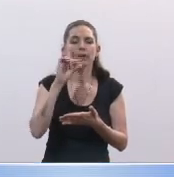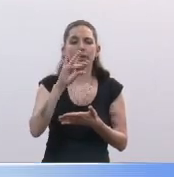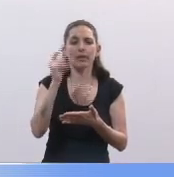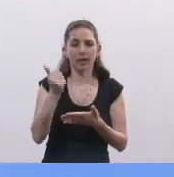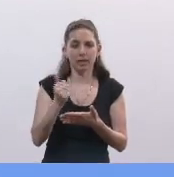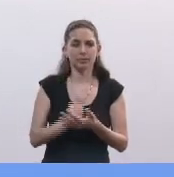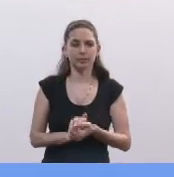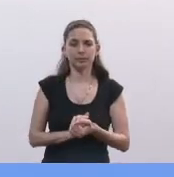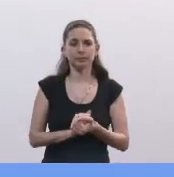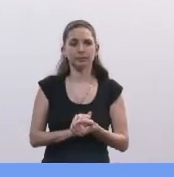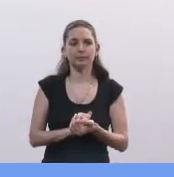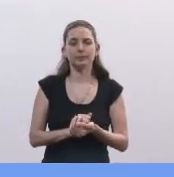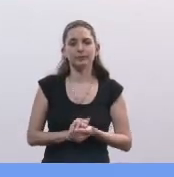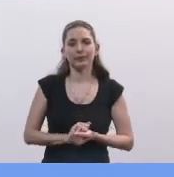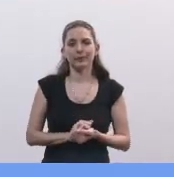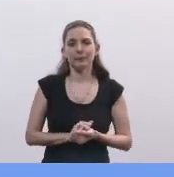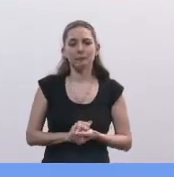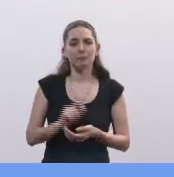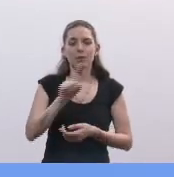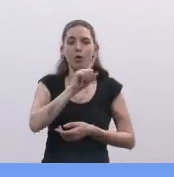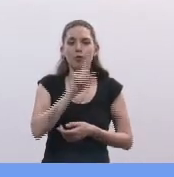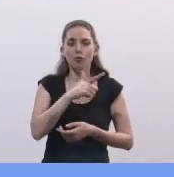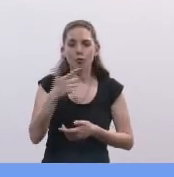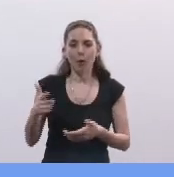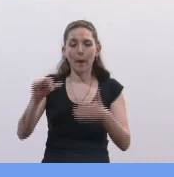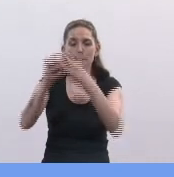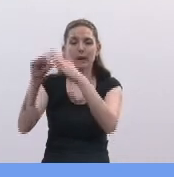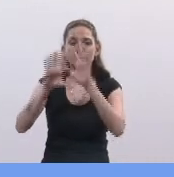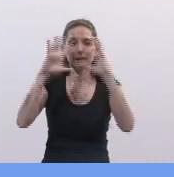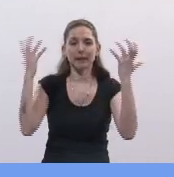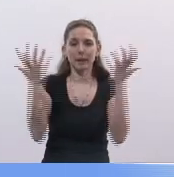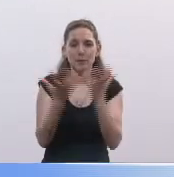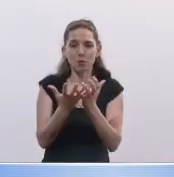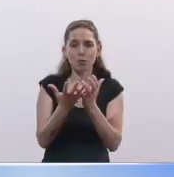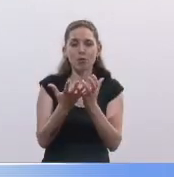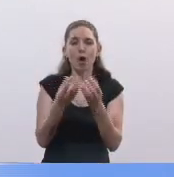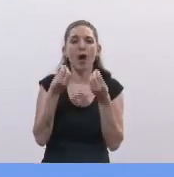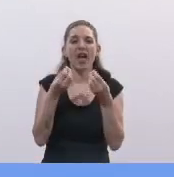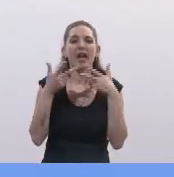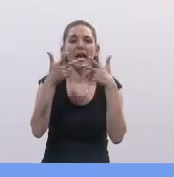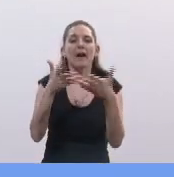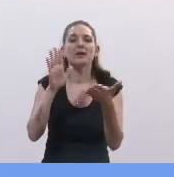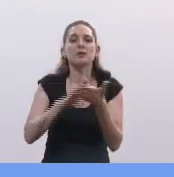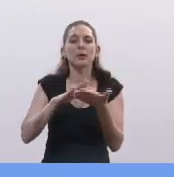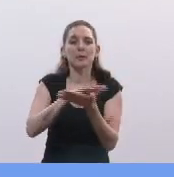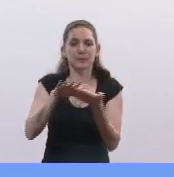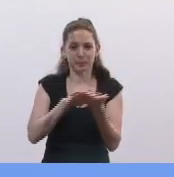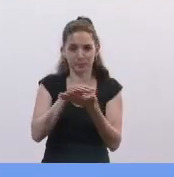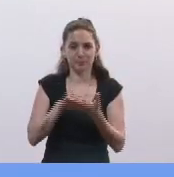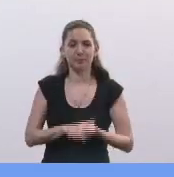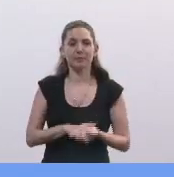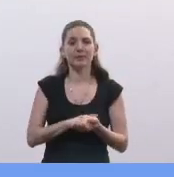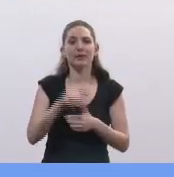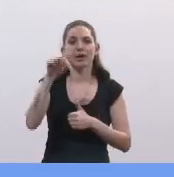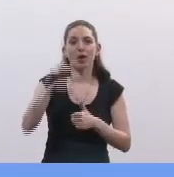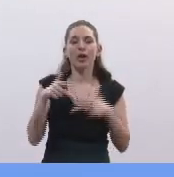estamos hablando de 5. No hay país en el mundo prácticamente, a excepción de 2 o 3, que hable de perpetuidad. Entonces,